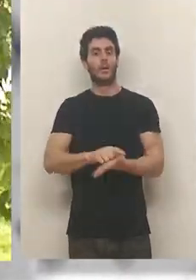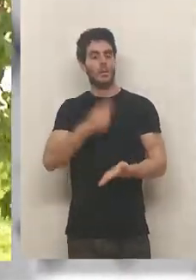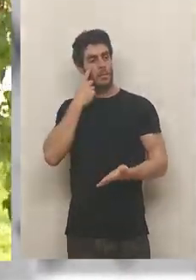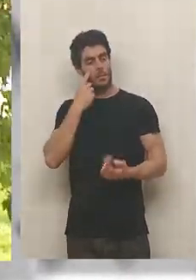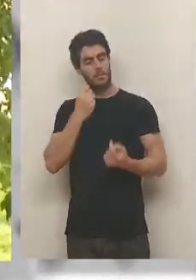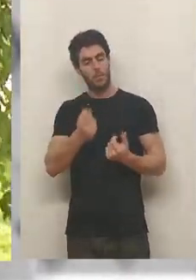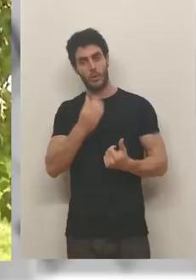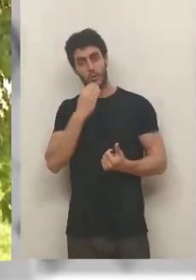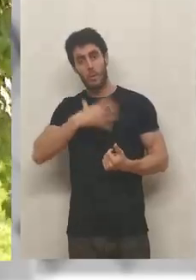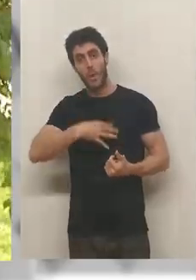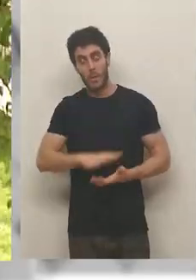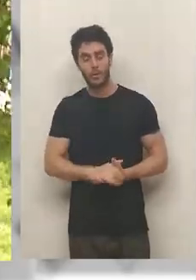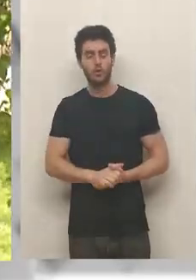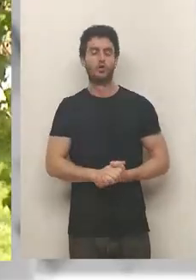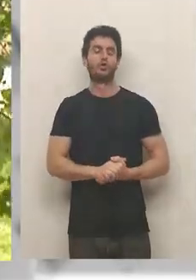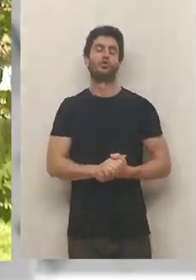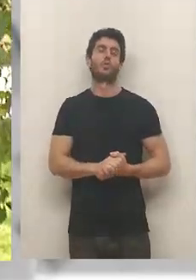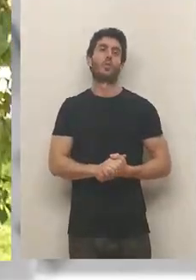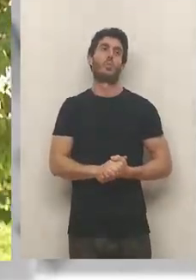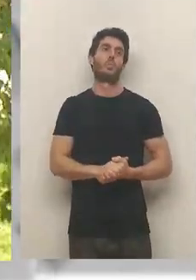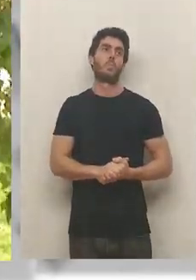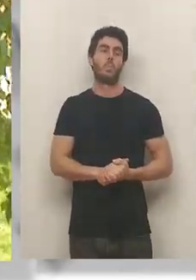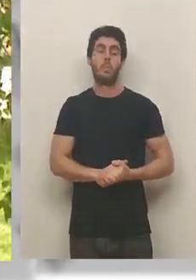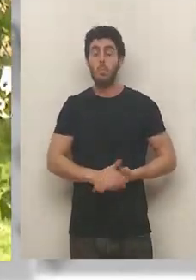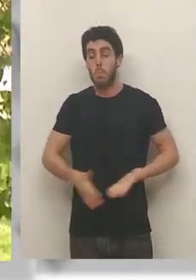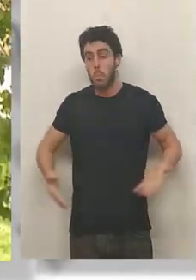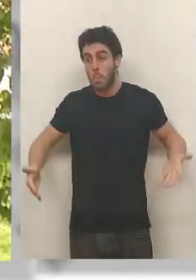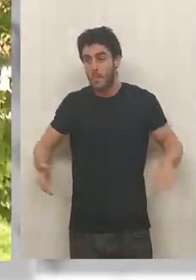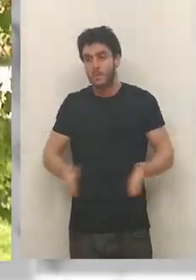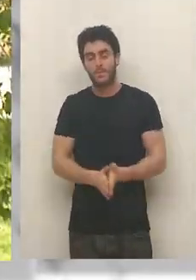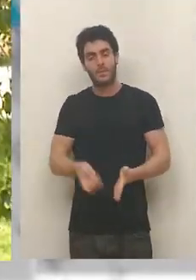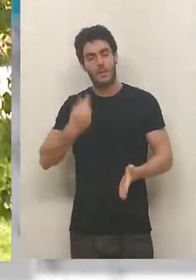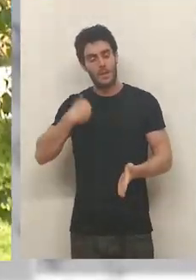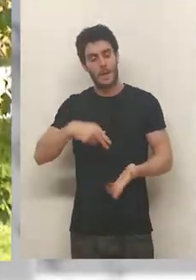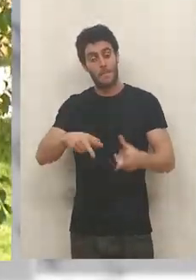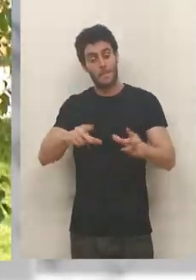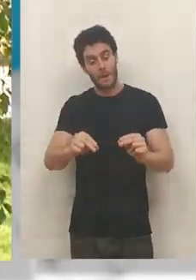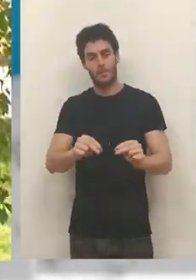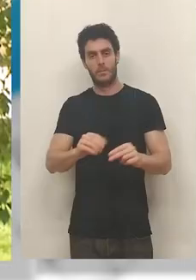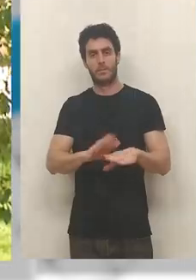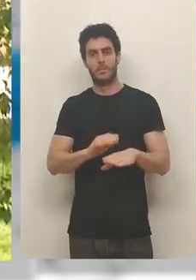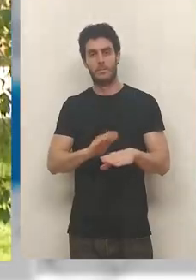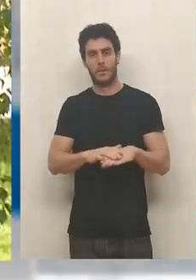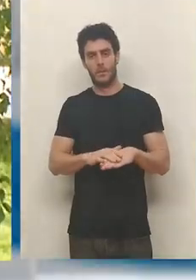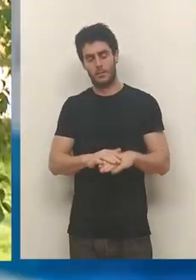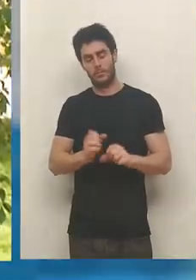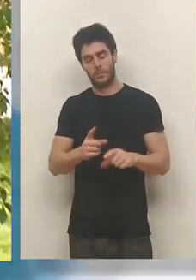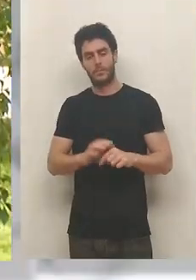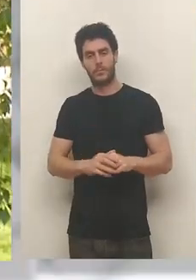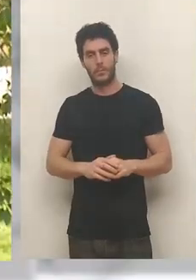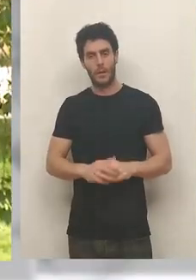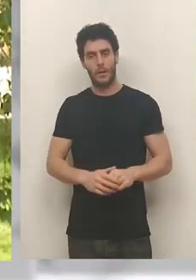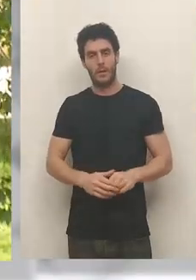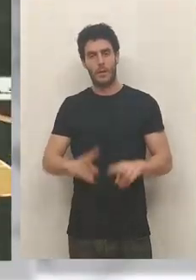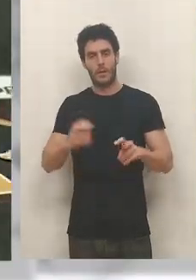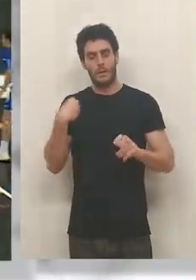Vamos a mirar un poco si podemos y luego darle el toque final, que falta todavía por